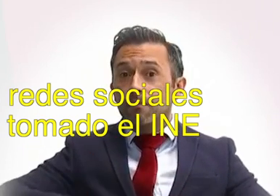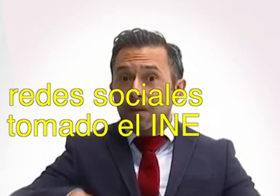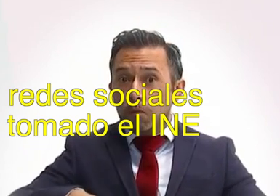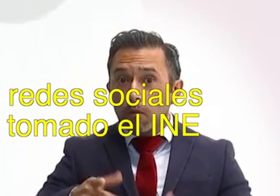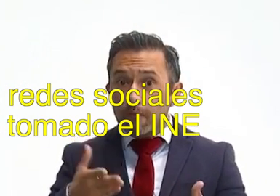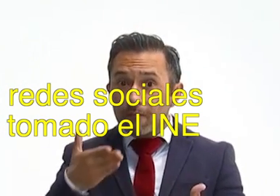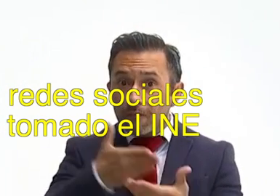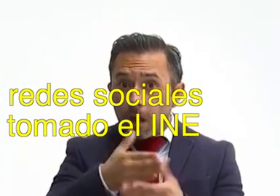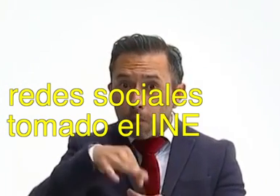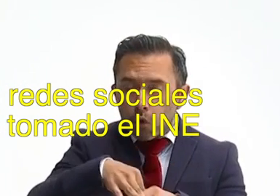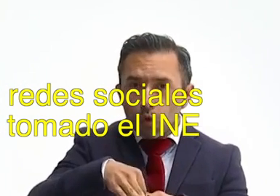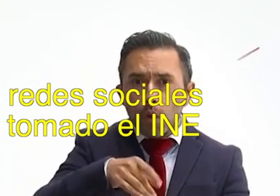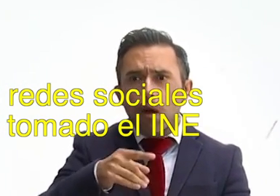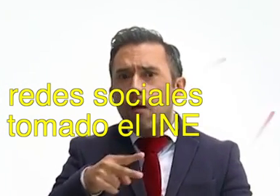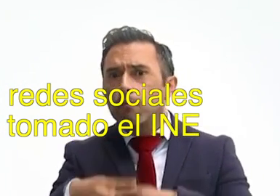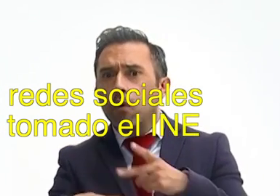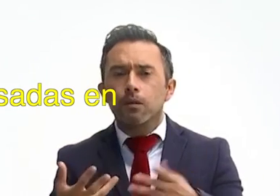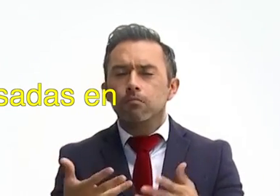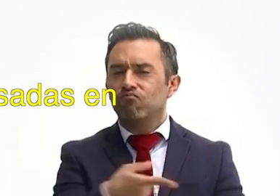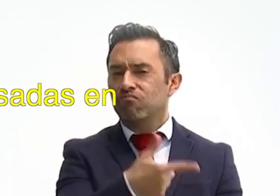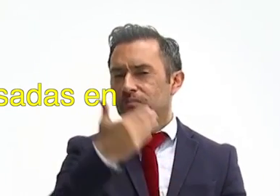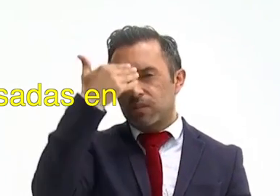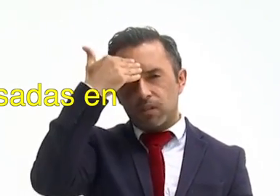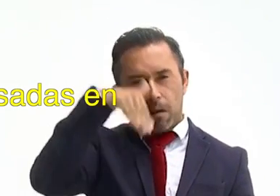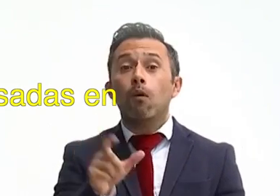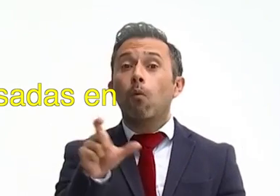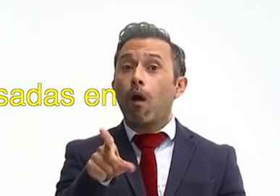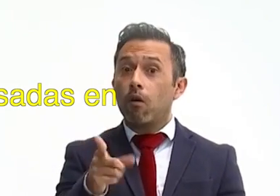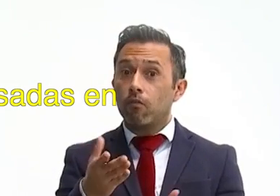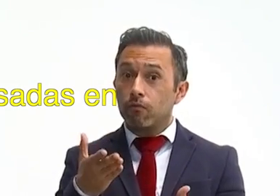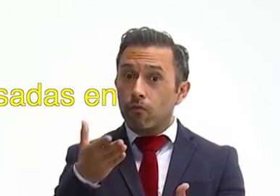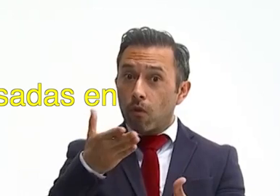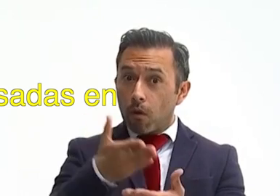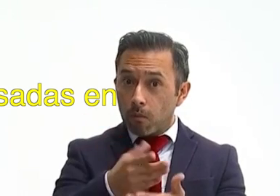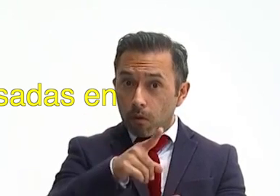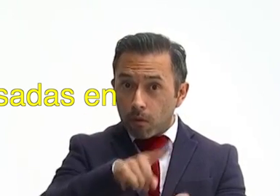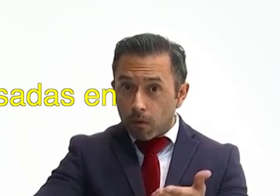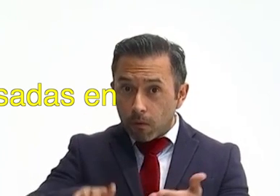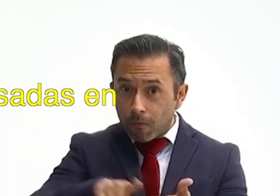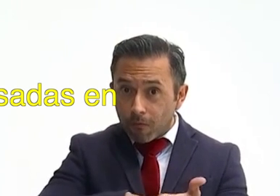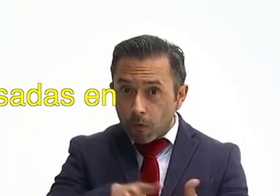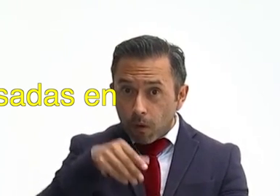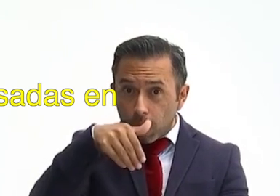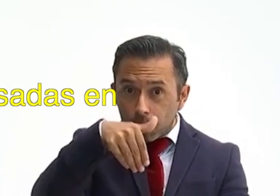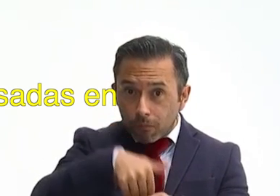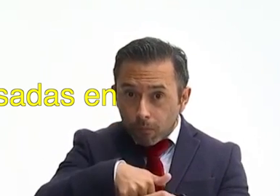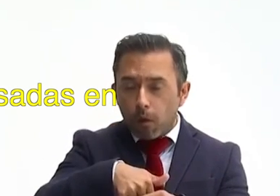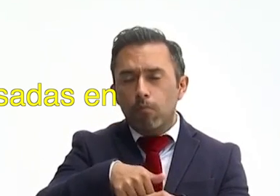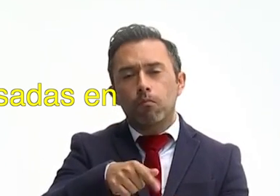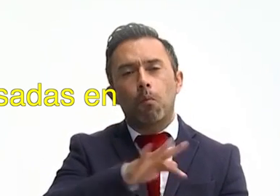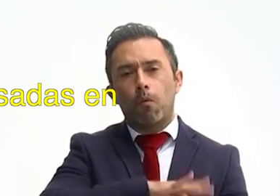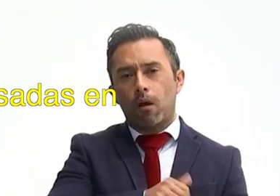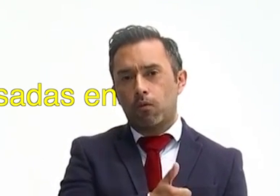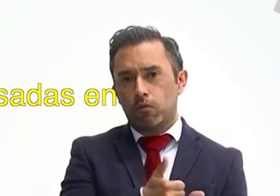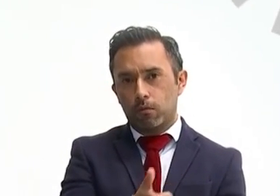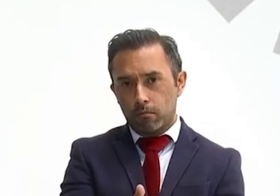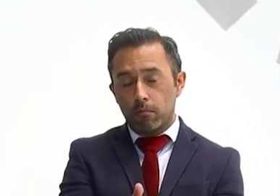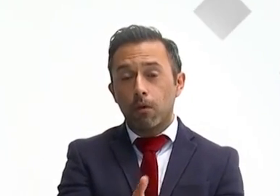condensar las acciones que ha tomado el ine para mitigar conductas nocivas basadas en prejuicios sociales